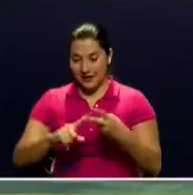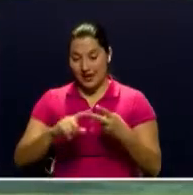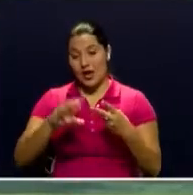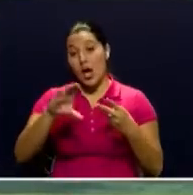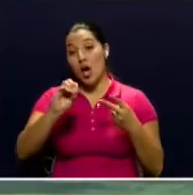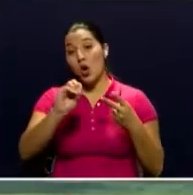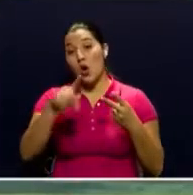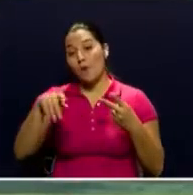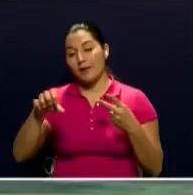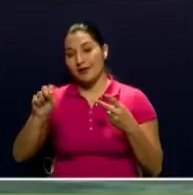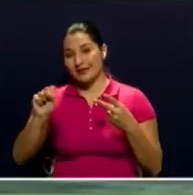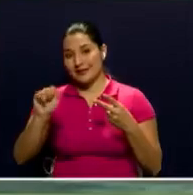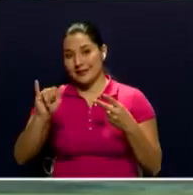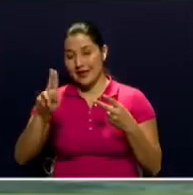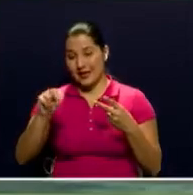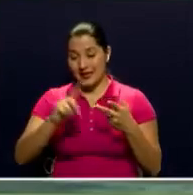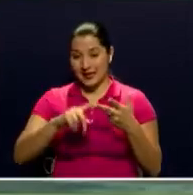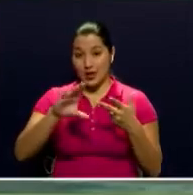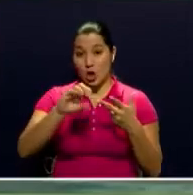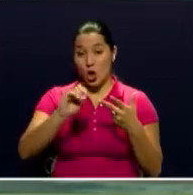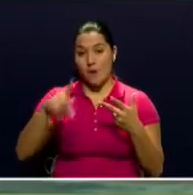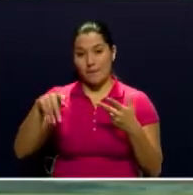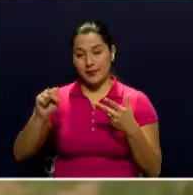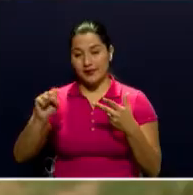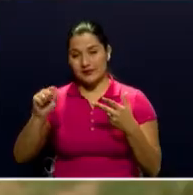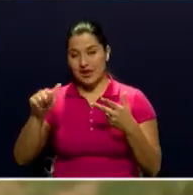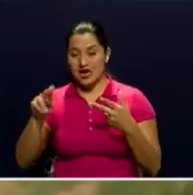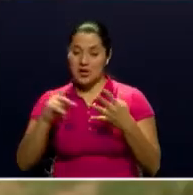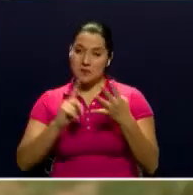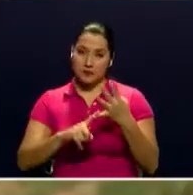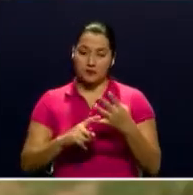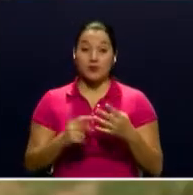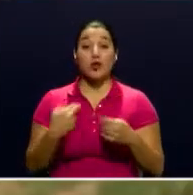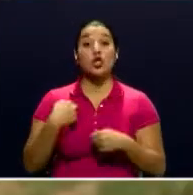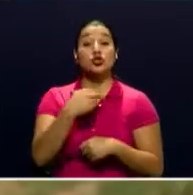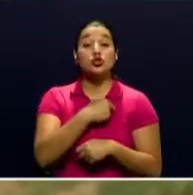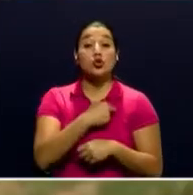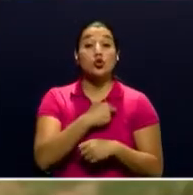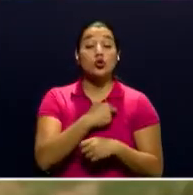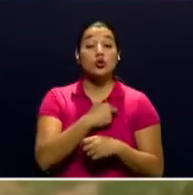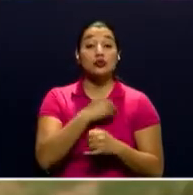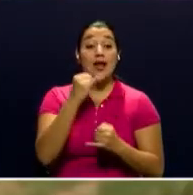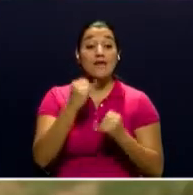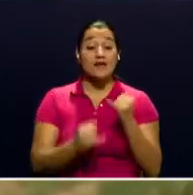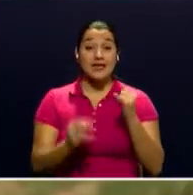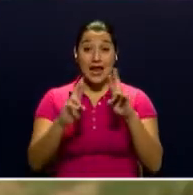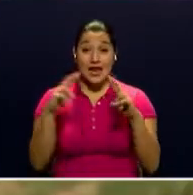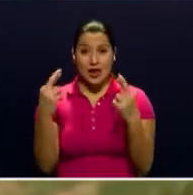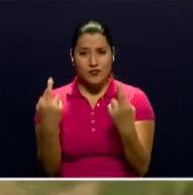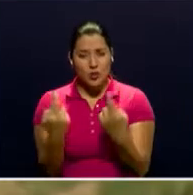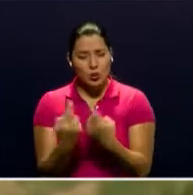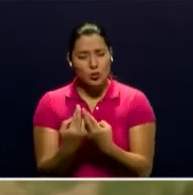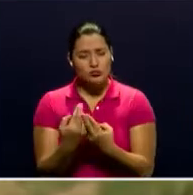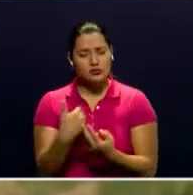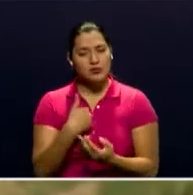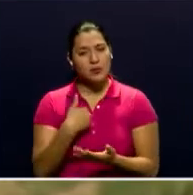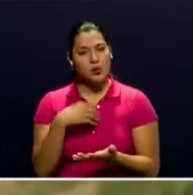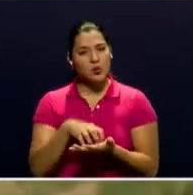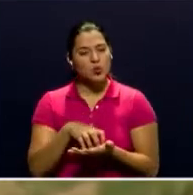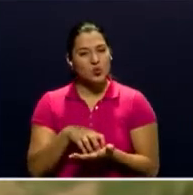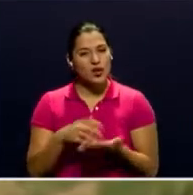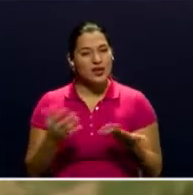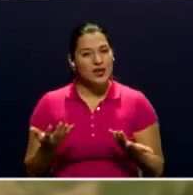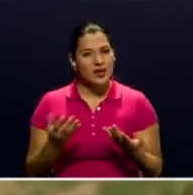hacer algunas modificaciones al cartel de licitación. Nosotros salimos de la reunión con la interrogante sobre